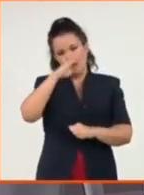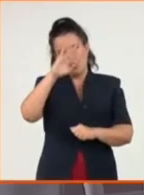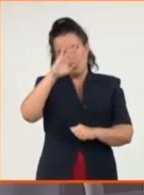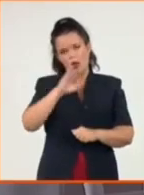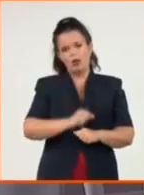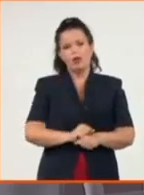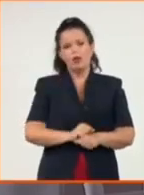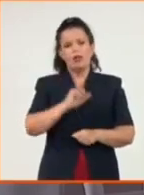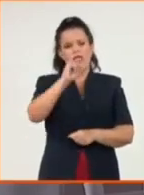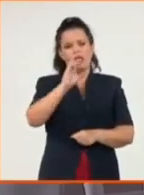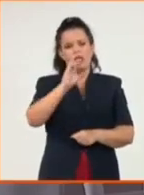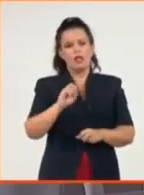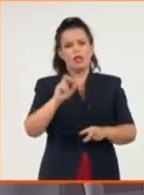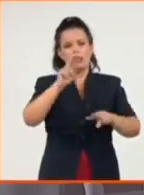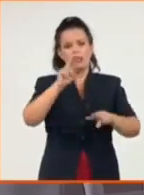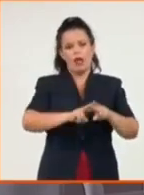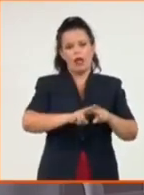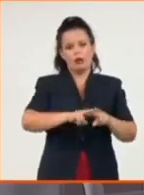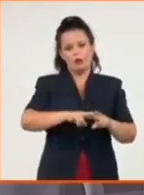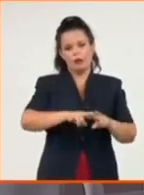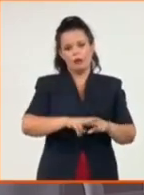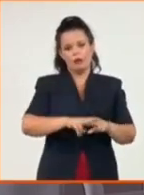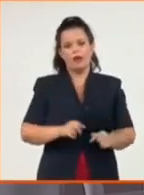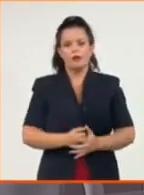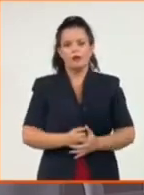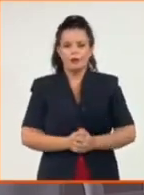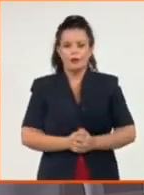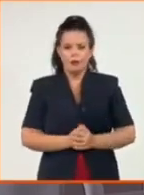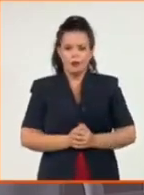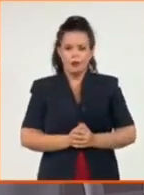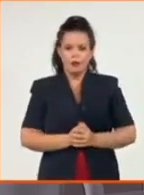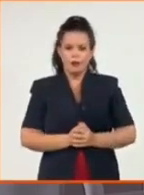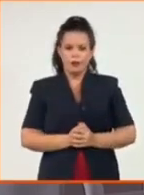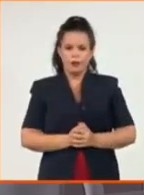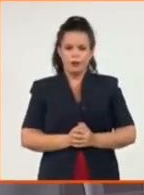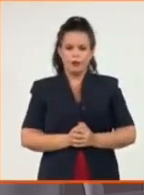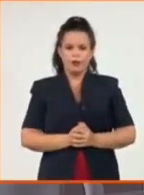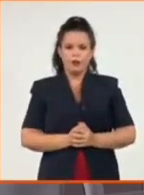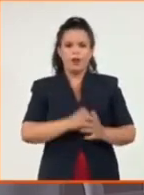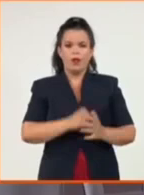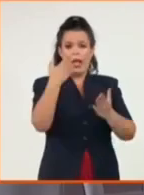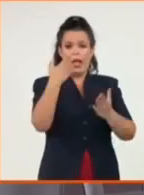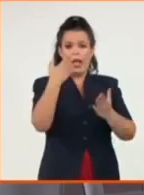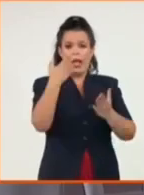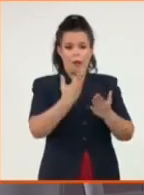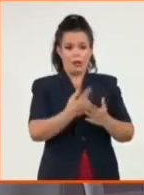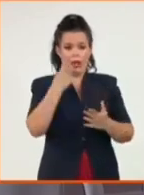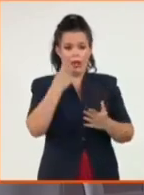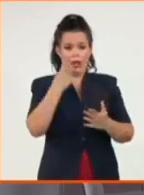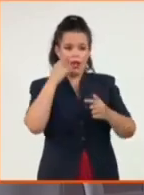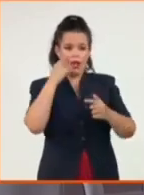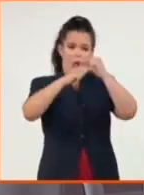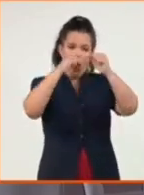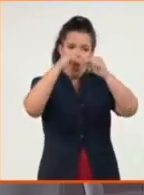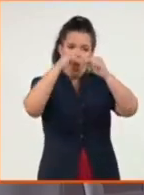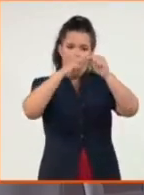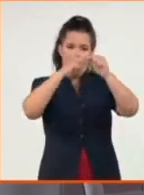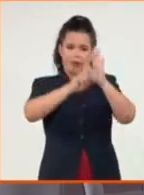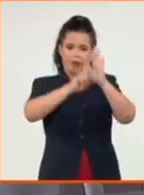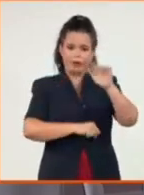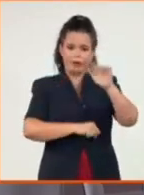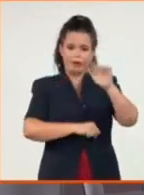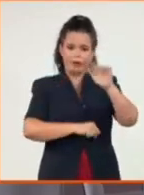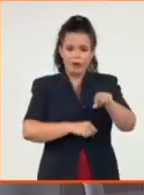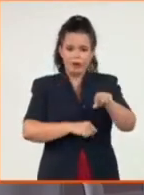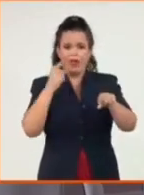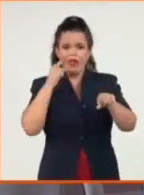la empresa eléctrica debe garantizar la instalación del metro contador científica el cumplimiento de los requisitos para la conexión a la red eléctrica